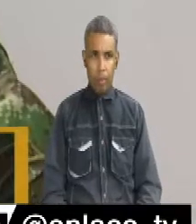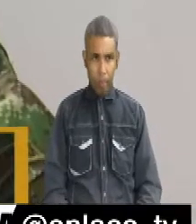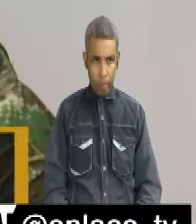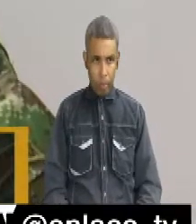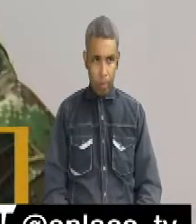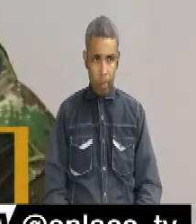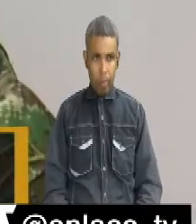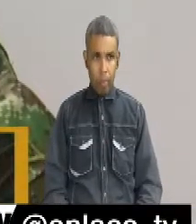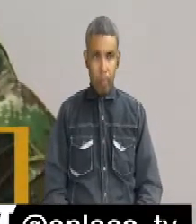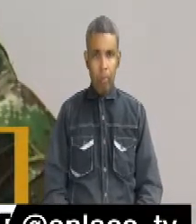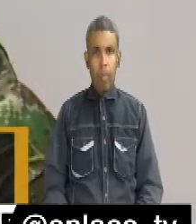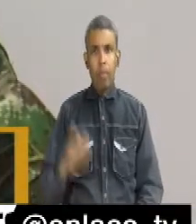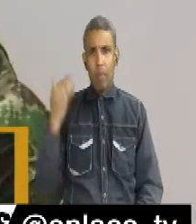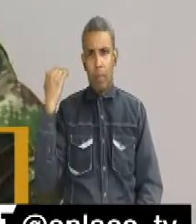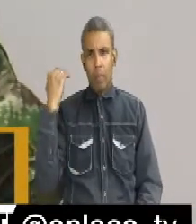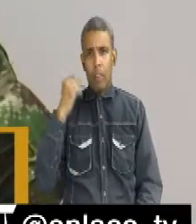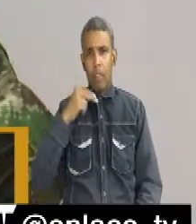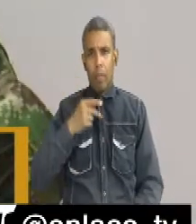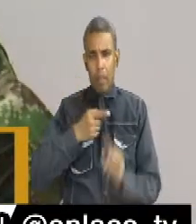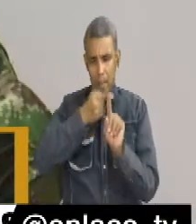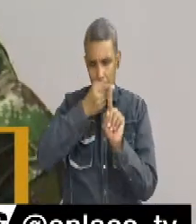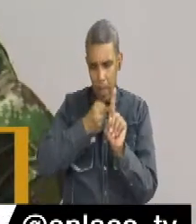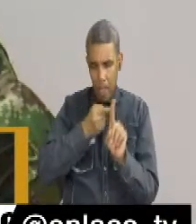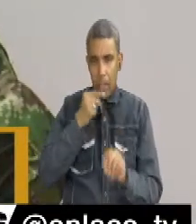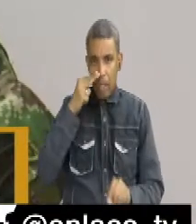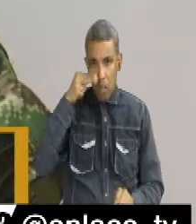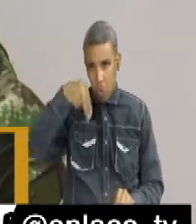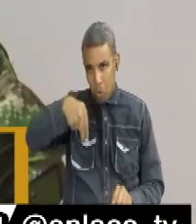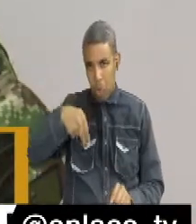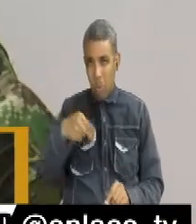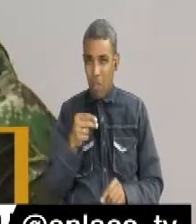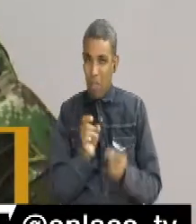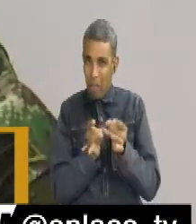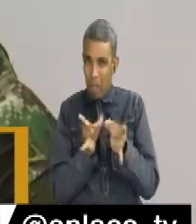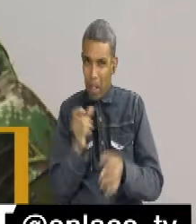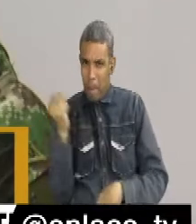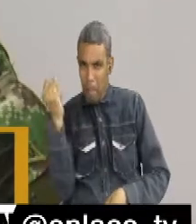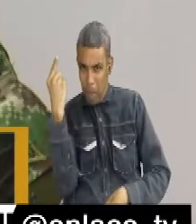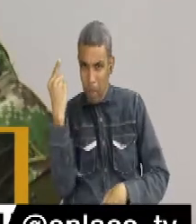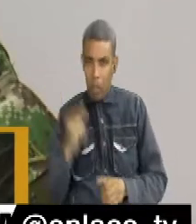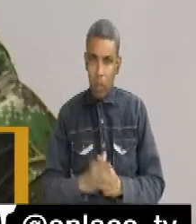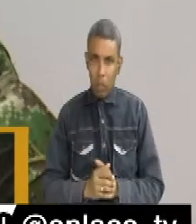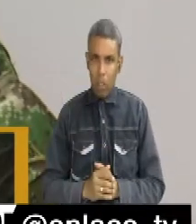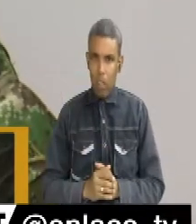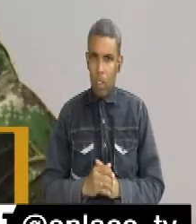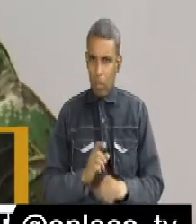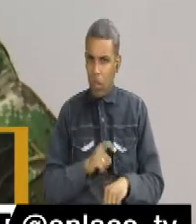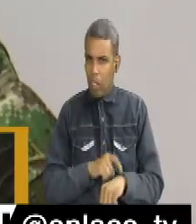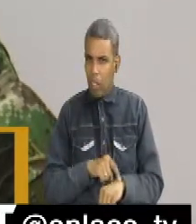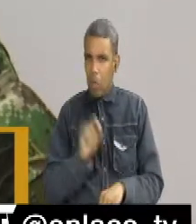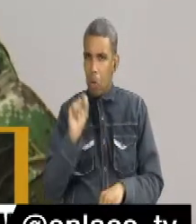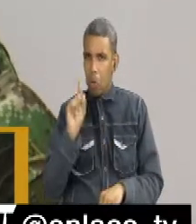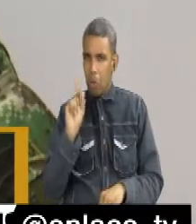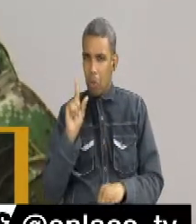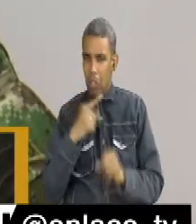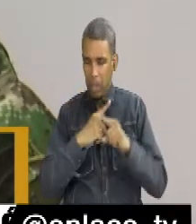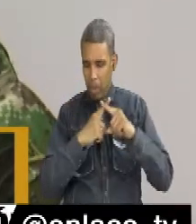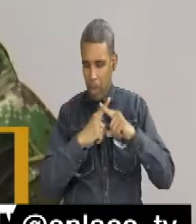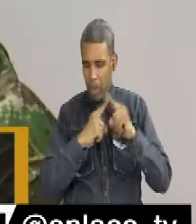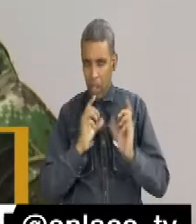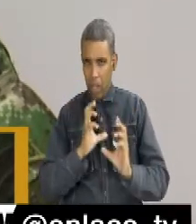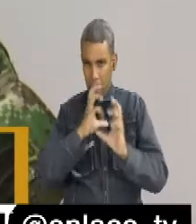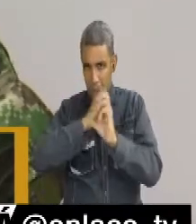el 1 de junio de este mes, donde más o menos como a las 11:30 de la noche, dos